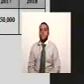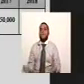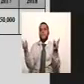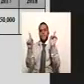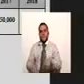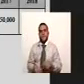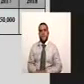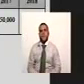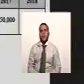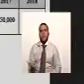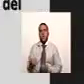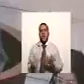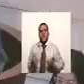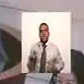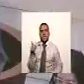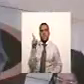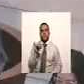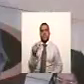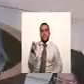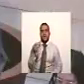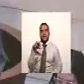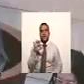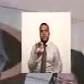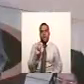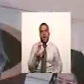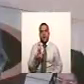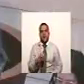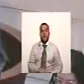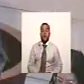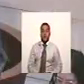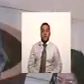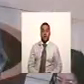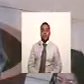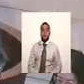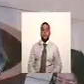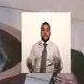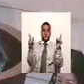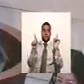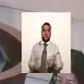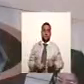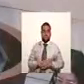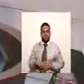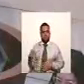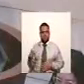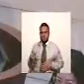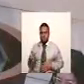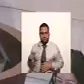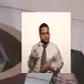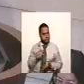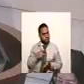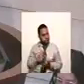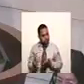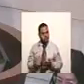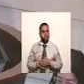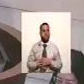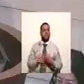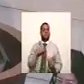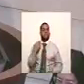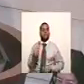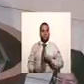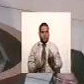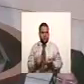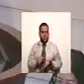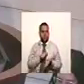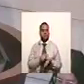Ahora, la actualización del CICETAC, como le digo, usted sí debería rápidamente entregar esos costos consolidados, donde